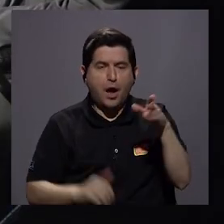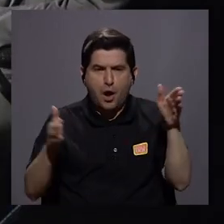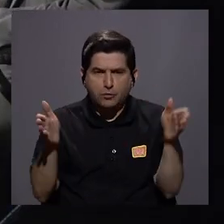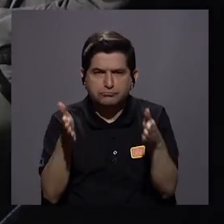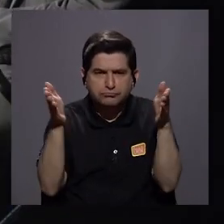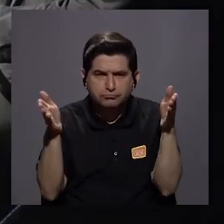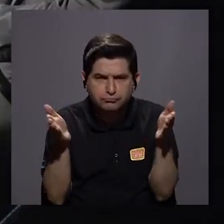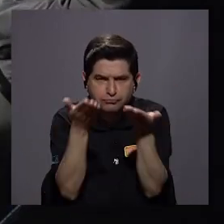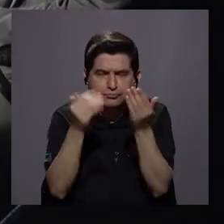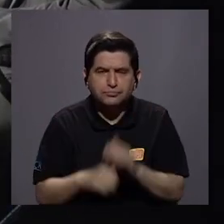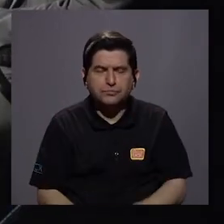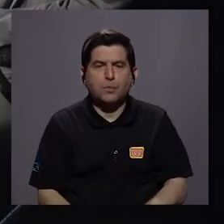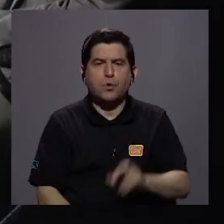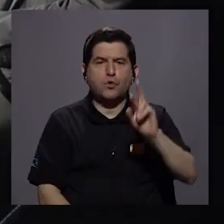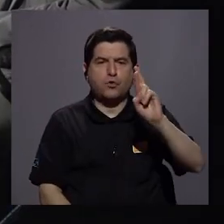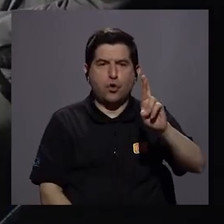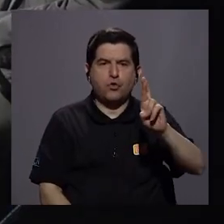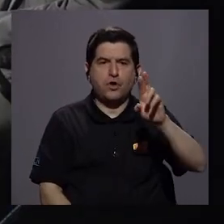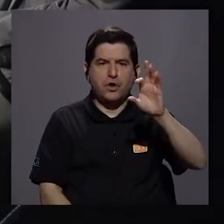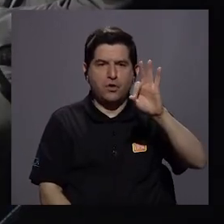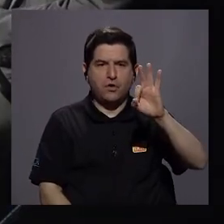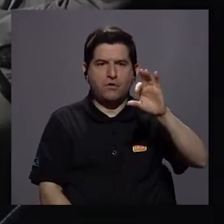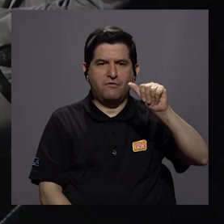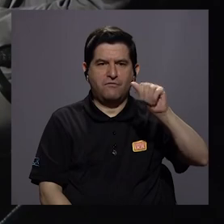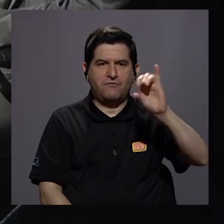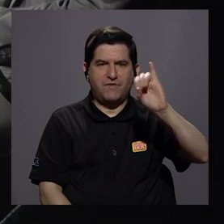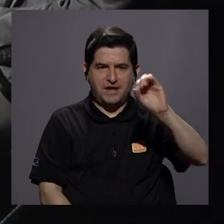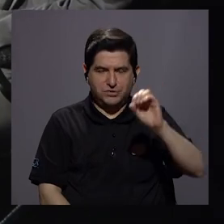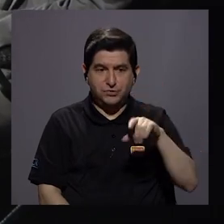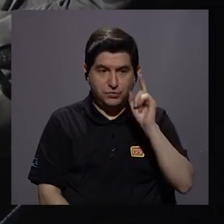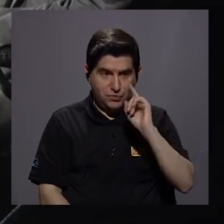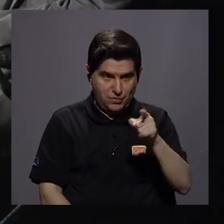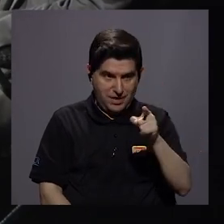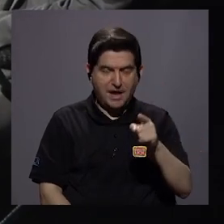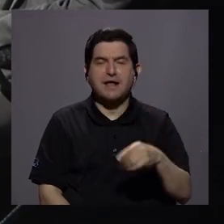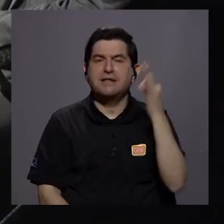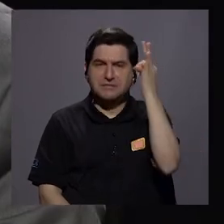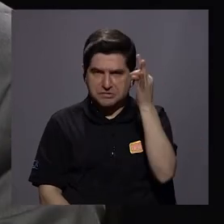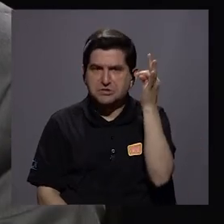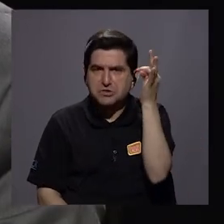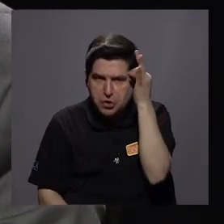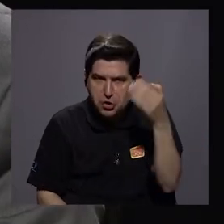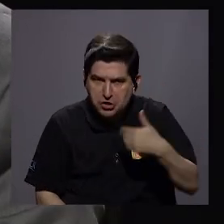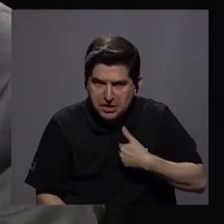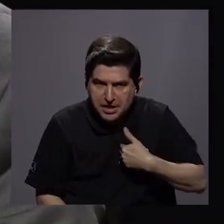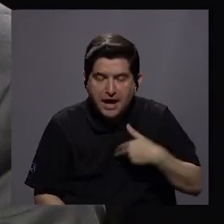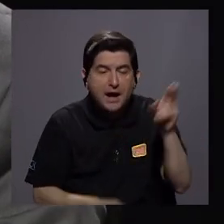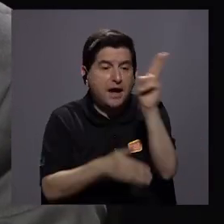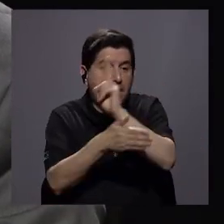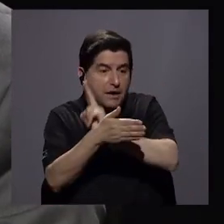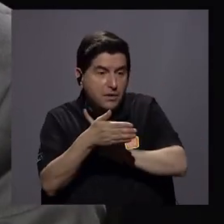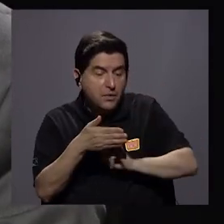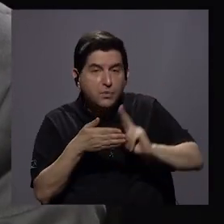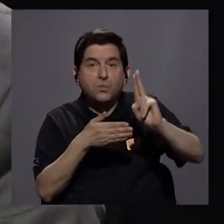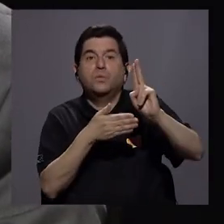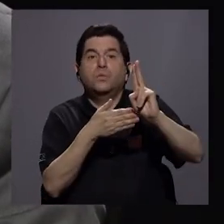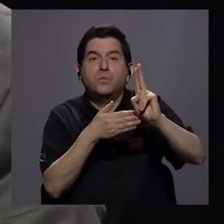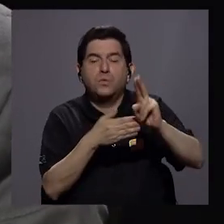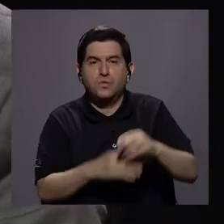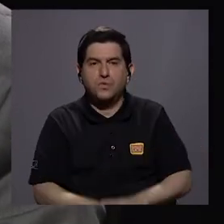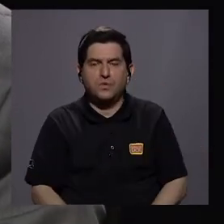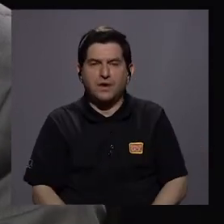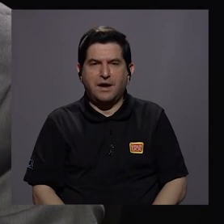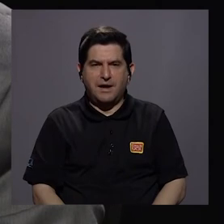promocionado por don Rodrigo Facio. Entonces, Rodrigo Facio era el de la teoría de que la universidad tenía